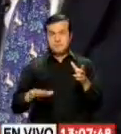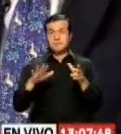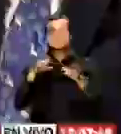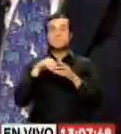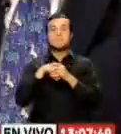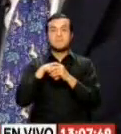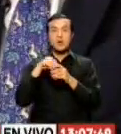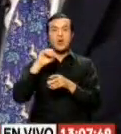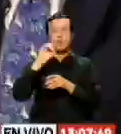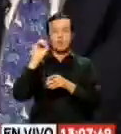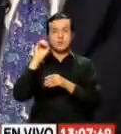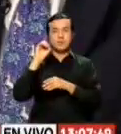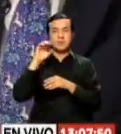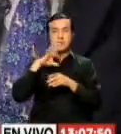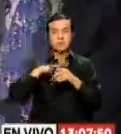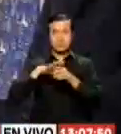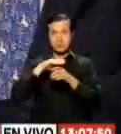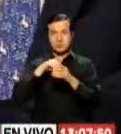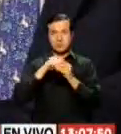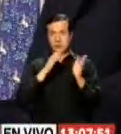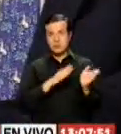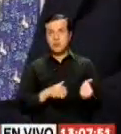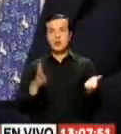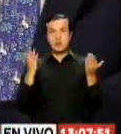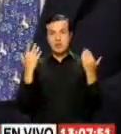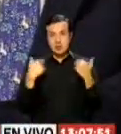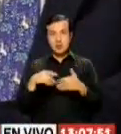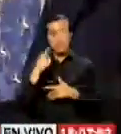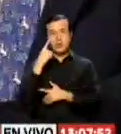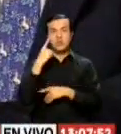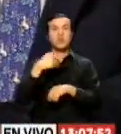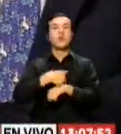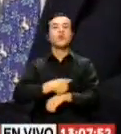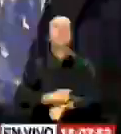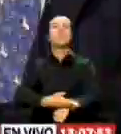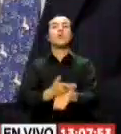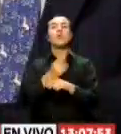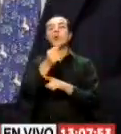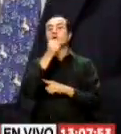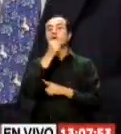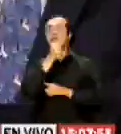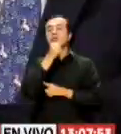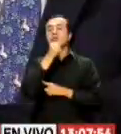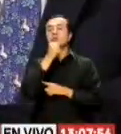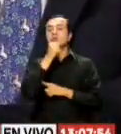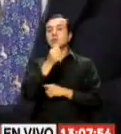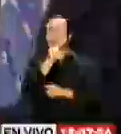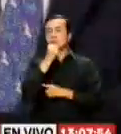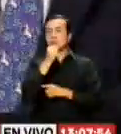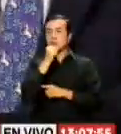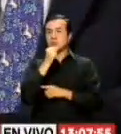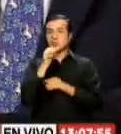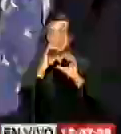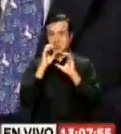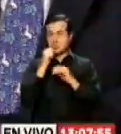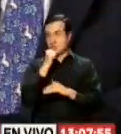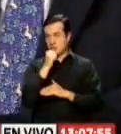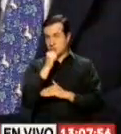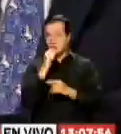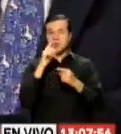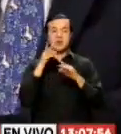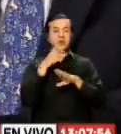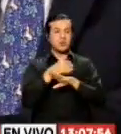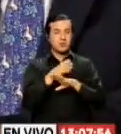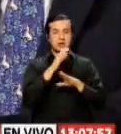Salón Oeste del Palacio del Pueblo. El mismo día finalizará su jornada con entrevistas a medios internacionales y una reunión